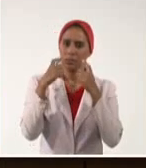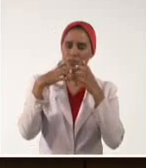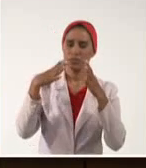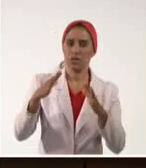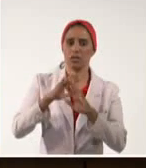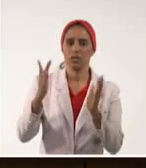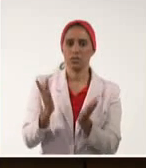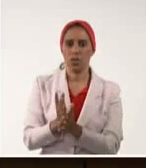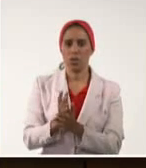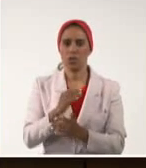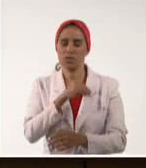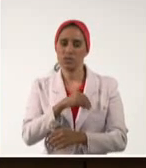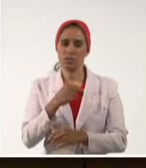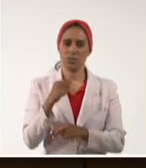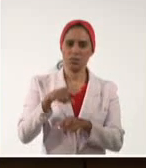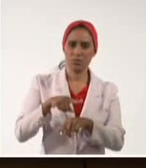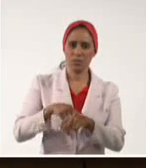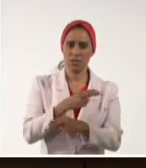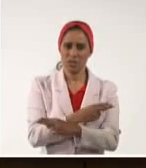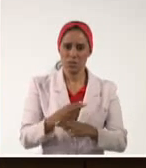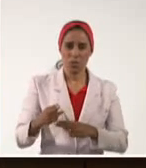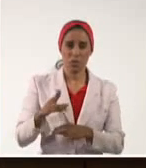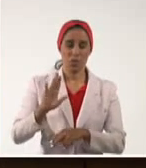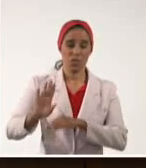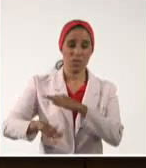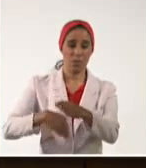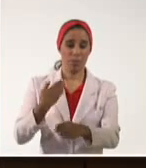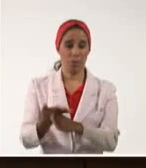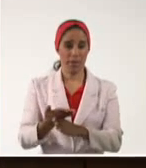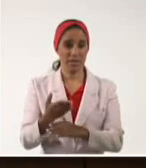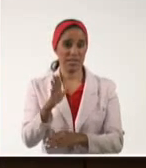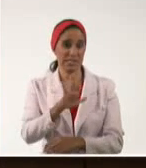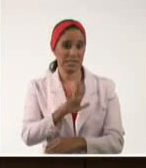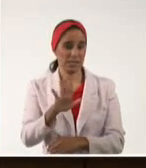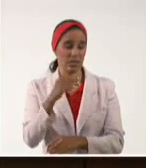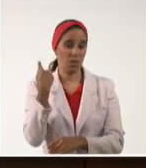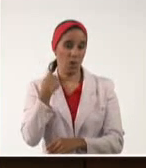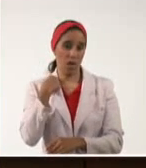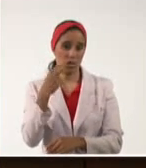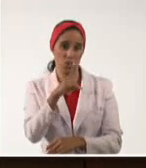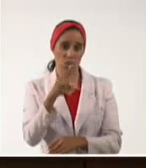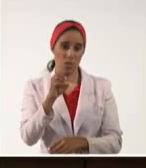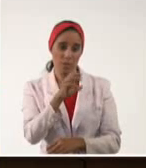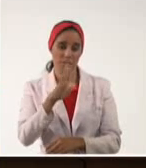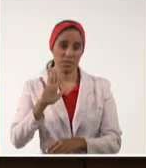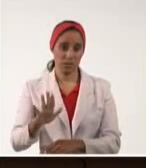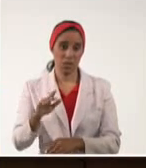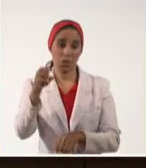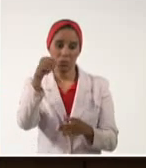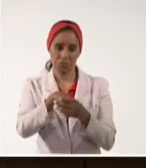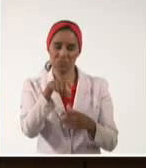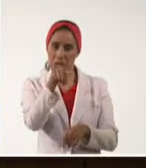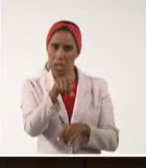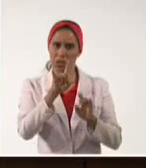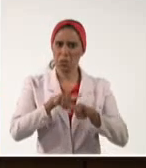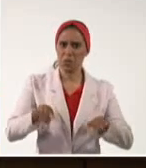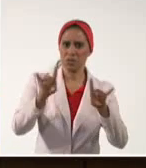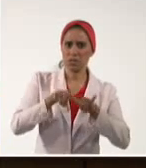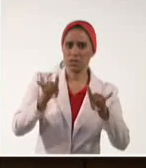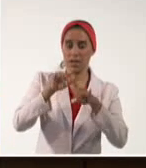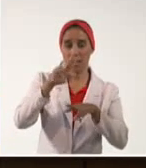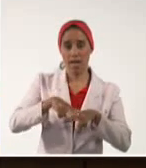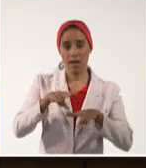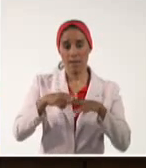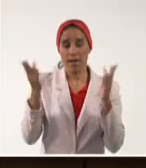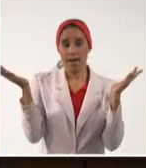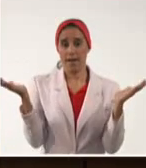del momento histórico, y 5 años después, en el 2005, desde la Universidad de La Habana, advertía que la